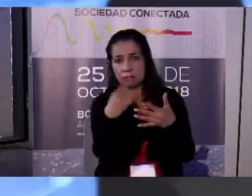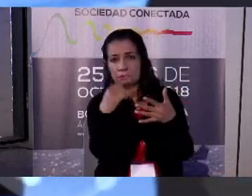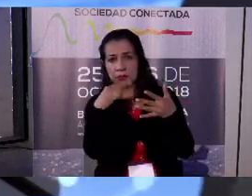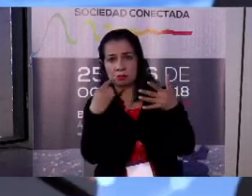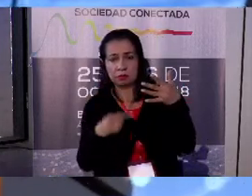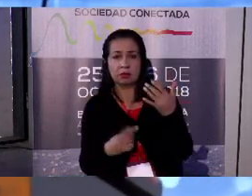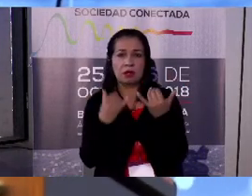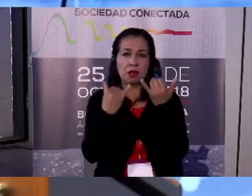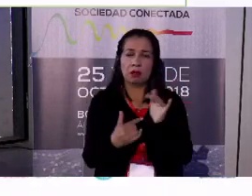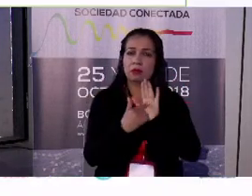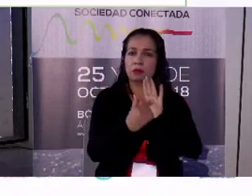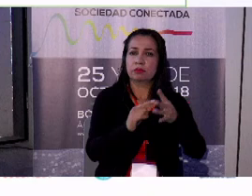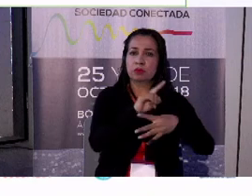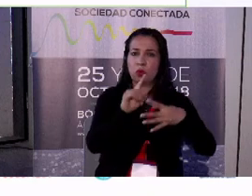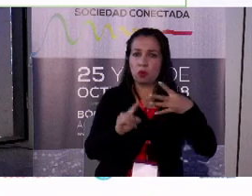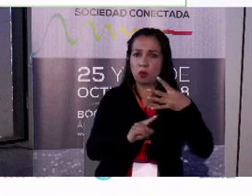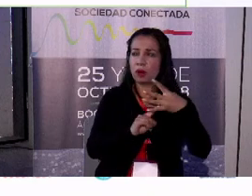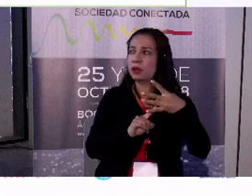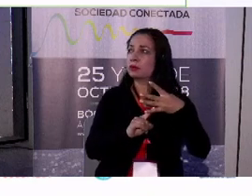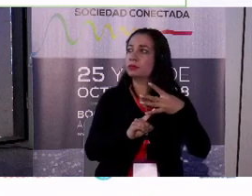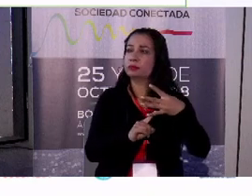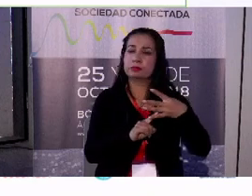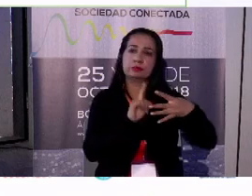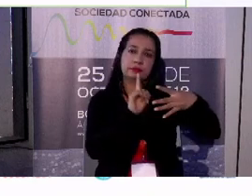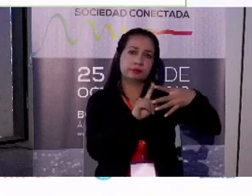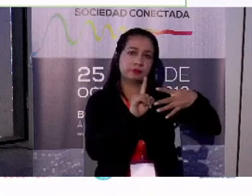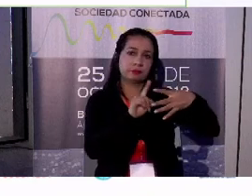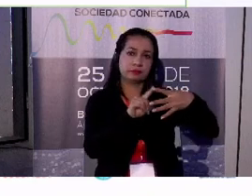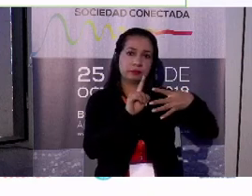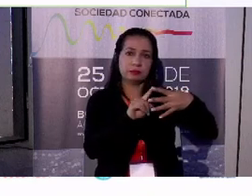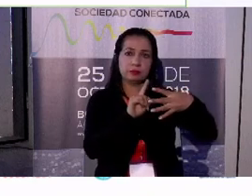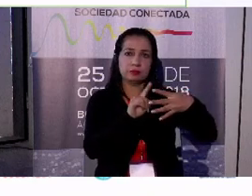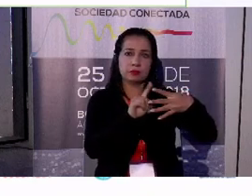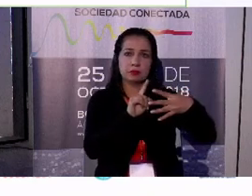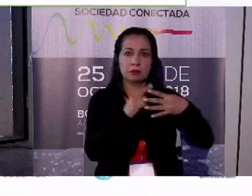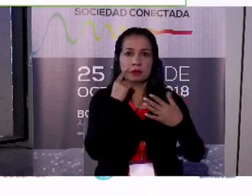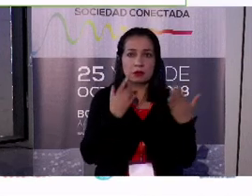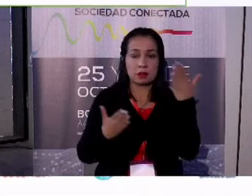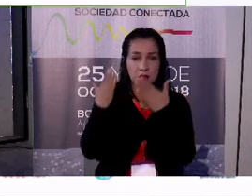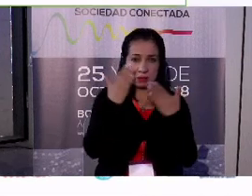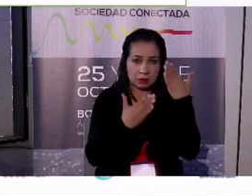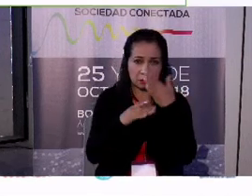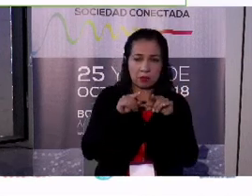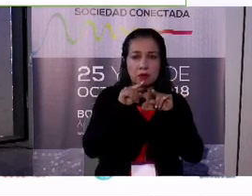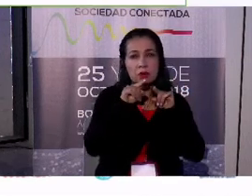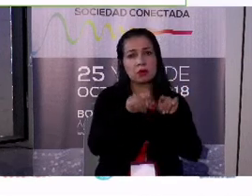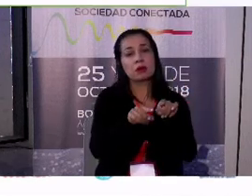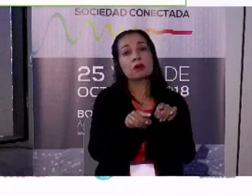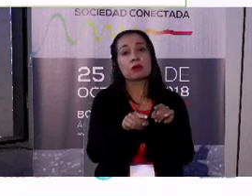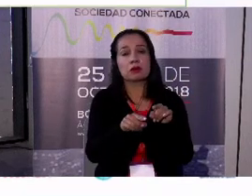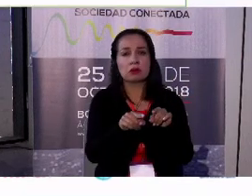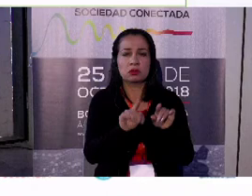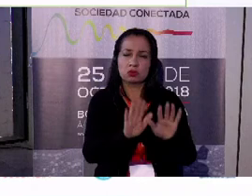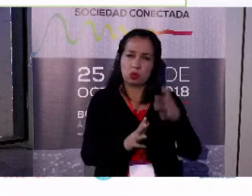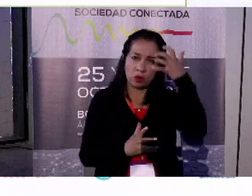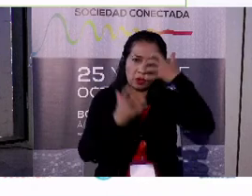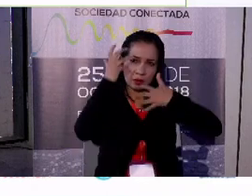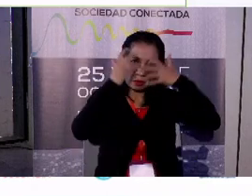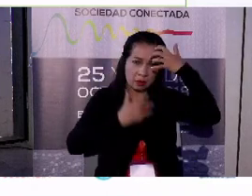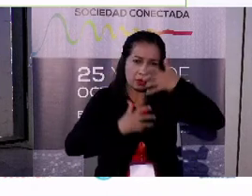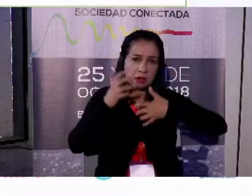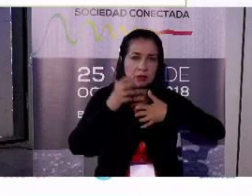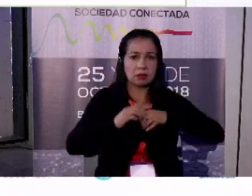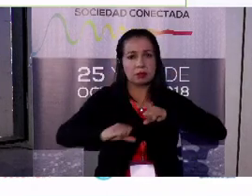he puesto cuatro la primera es el simulaciones donde va a evaluar el desarrollo y